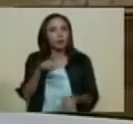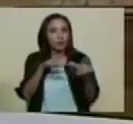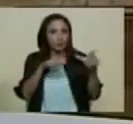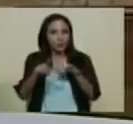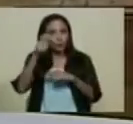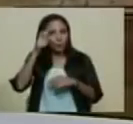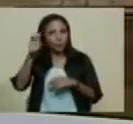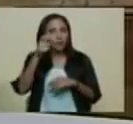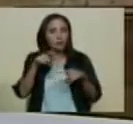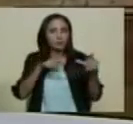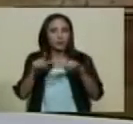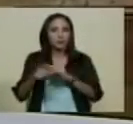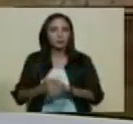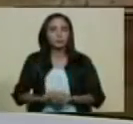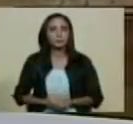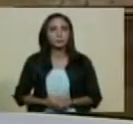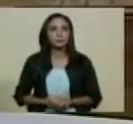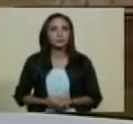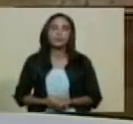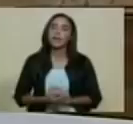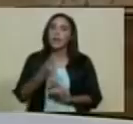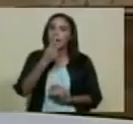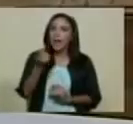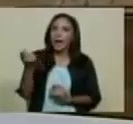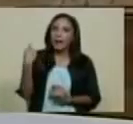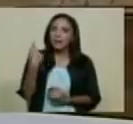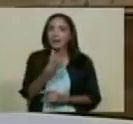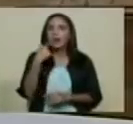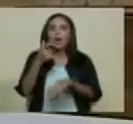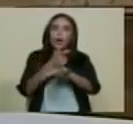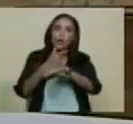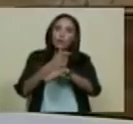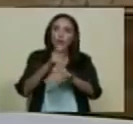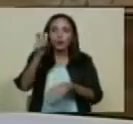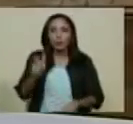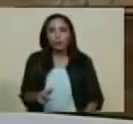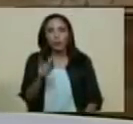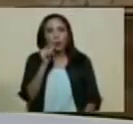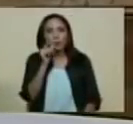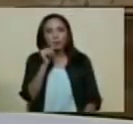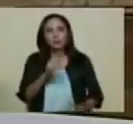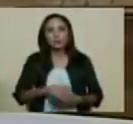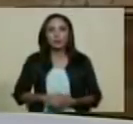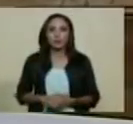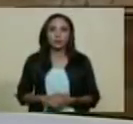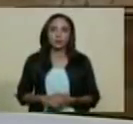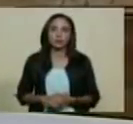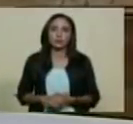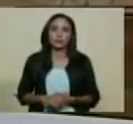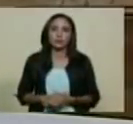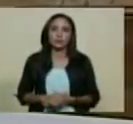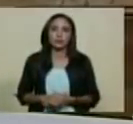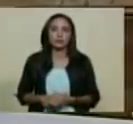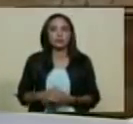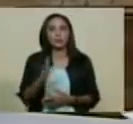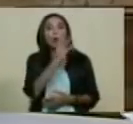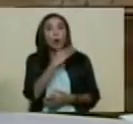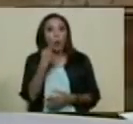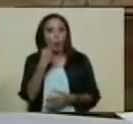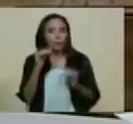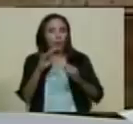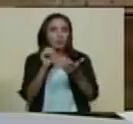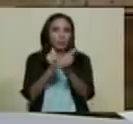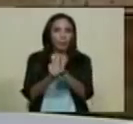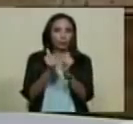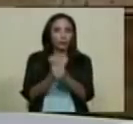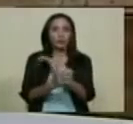Guárico? Allá en el Guárico está nuestro gobernador, querido compañero, joven deportista venezolano, joven